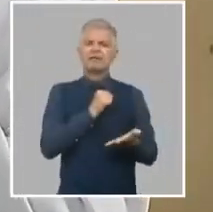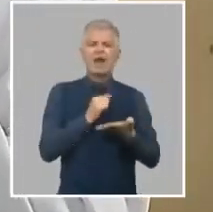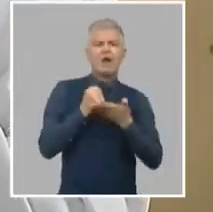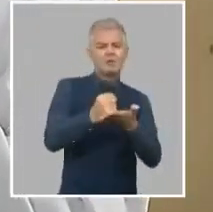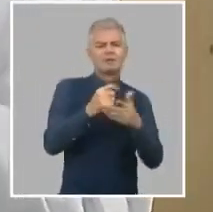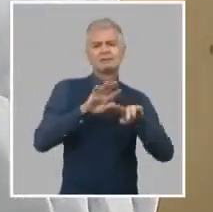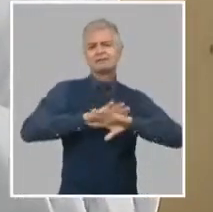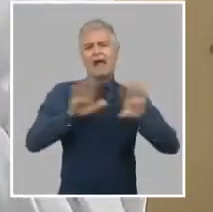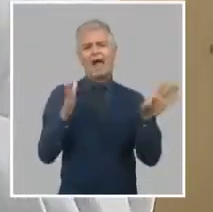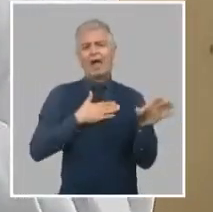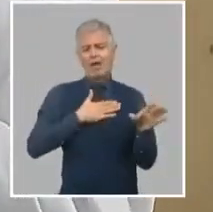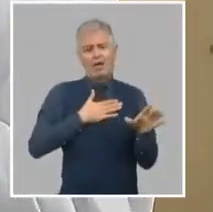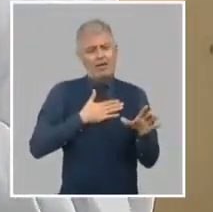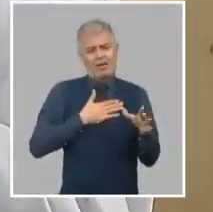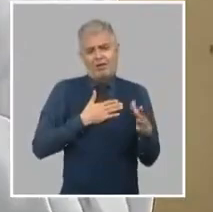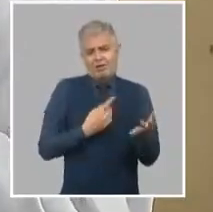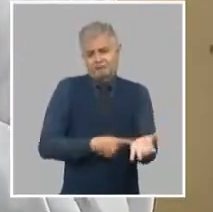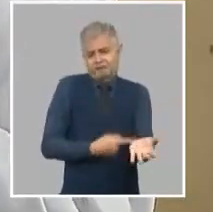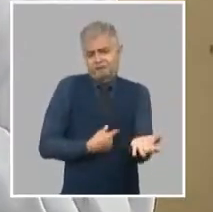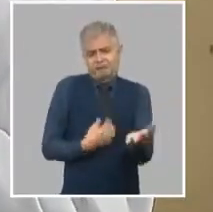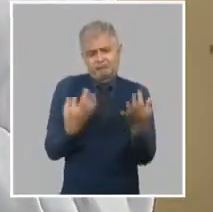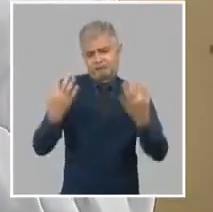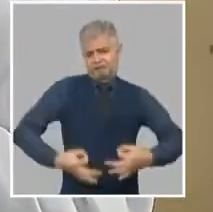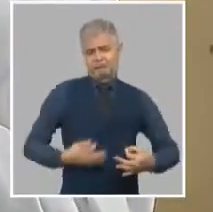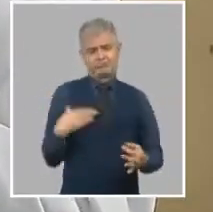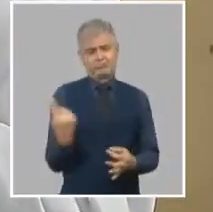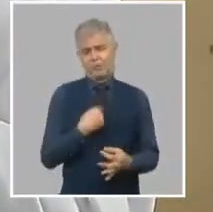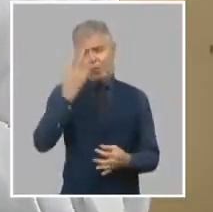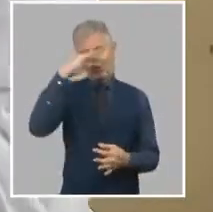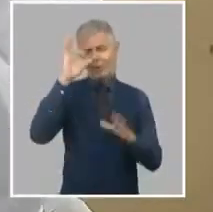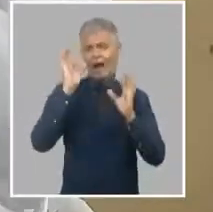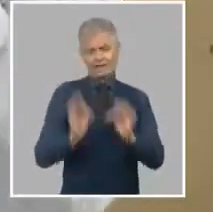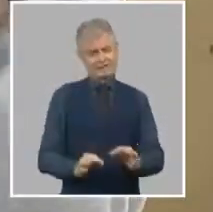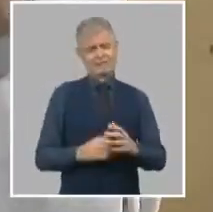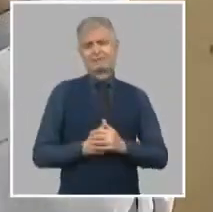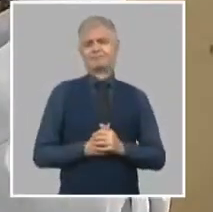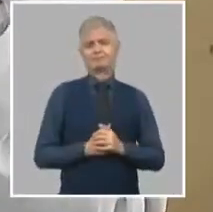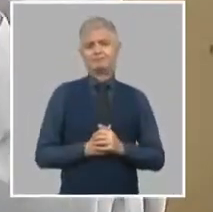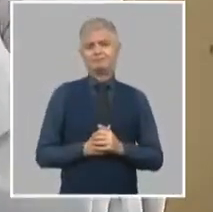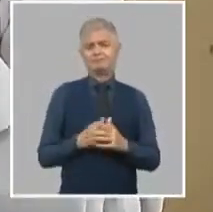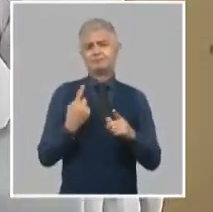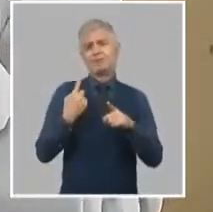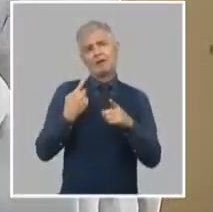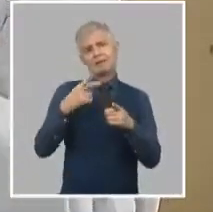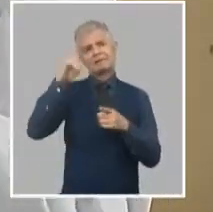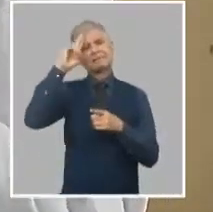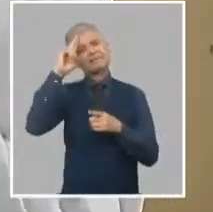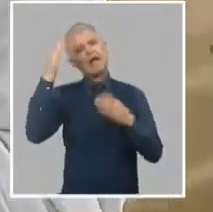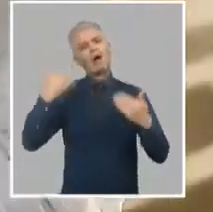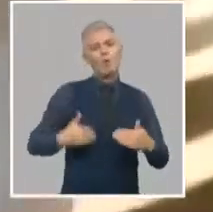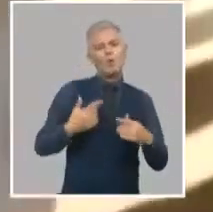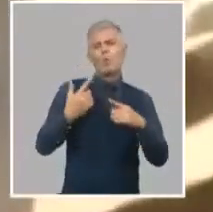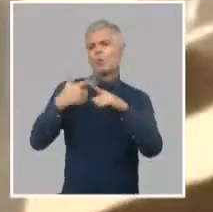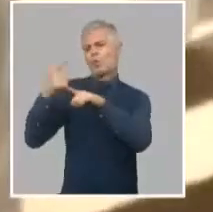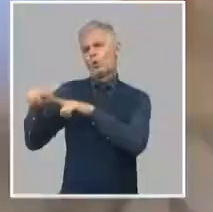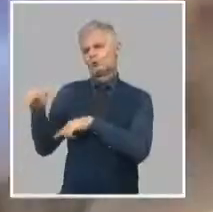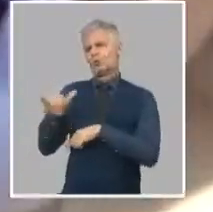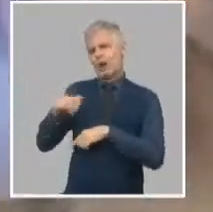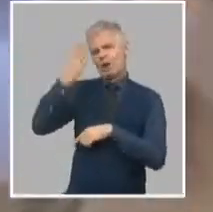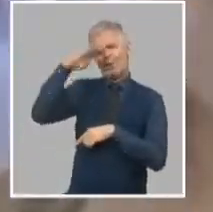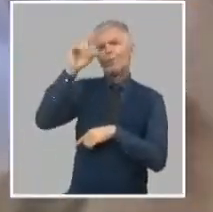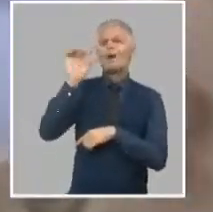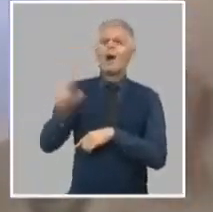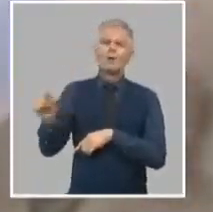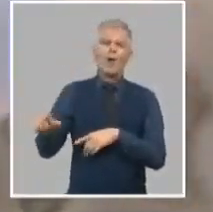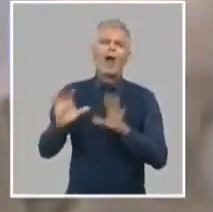genético dentro del gen de los profesionales de la salud de Cuba y de otras ramas, por supuesto. Está el gen de la